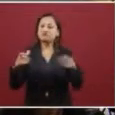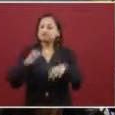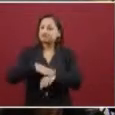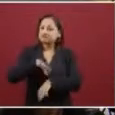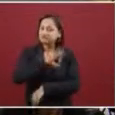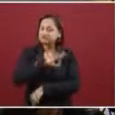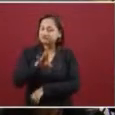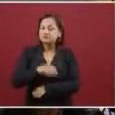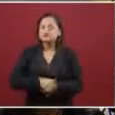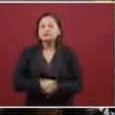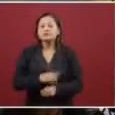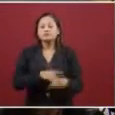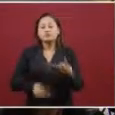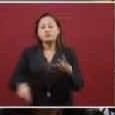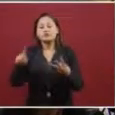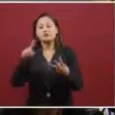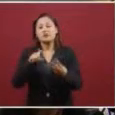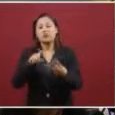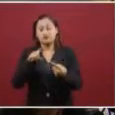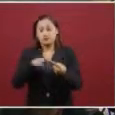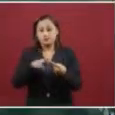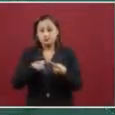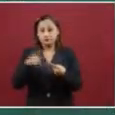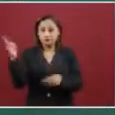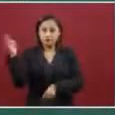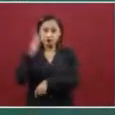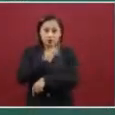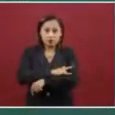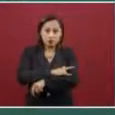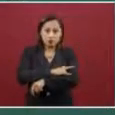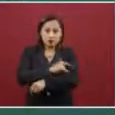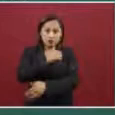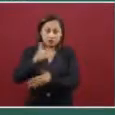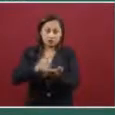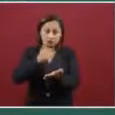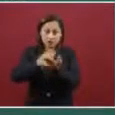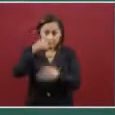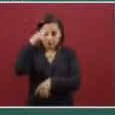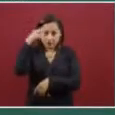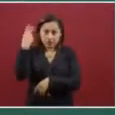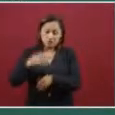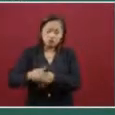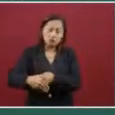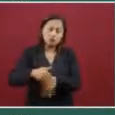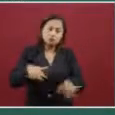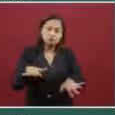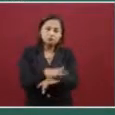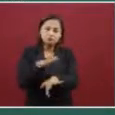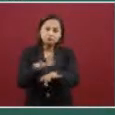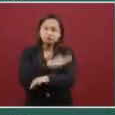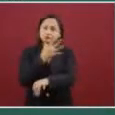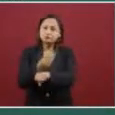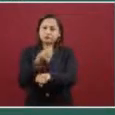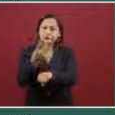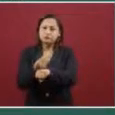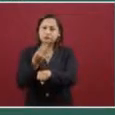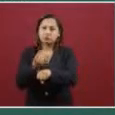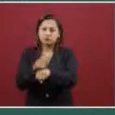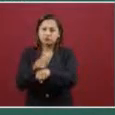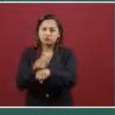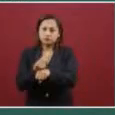aeropuerto de la ciudad de méxico tendrá una serie de adecuaciones vamos a definir